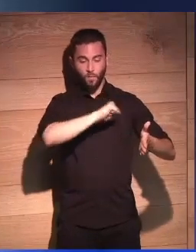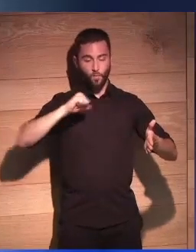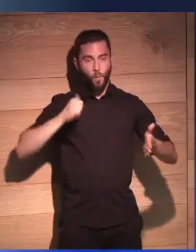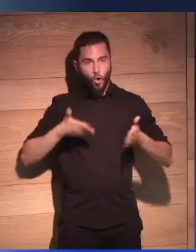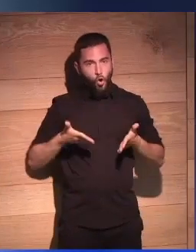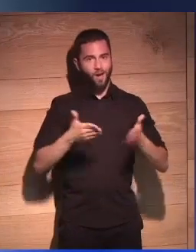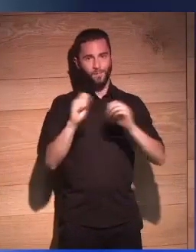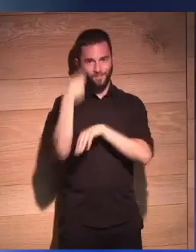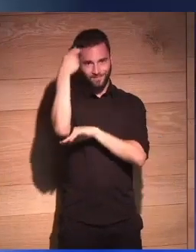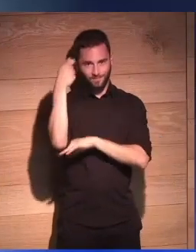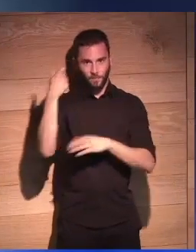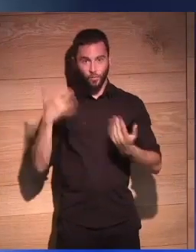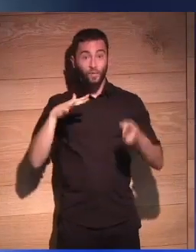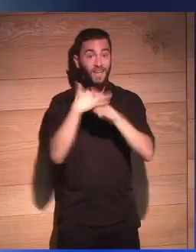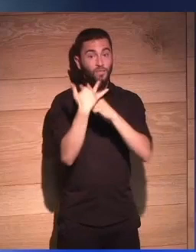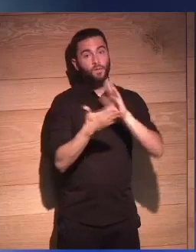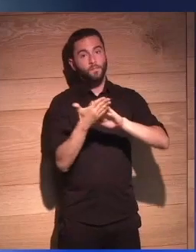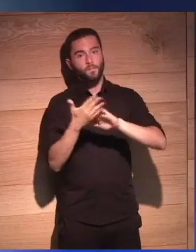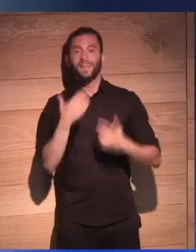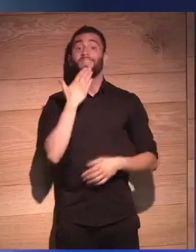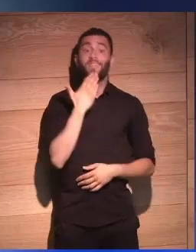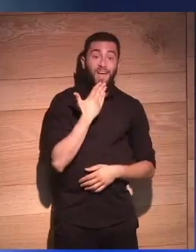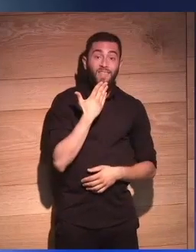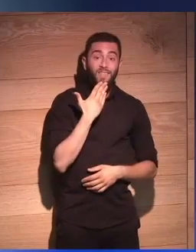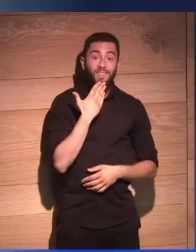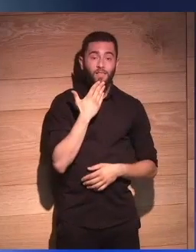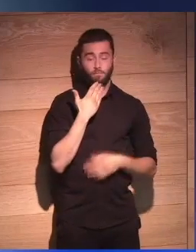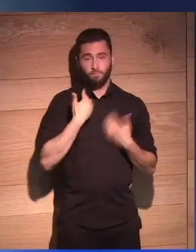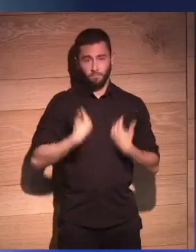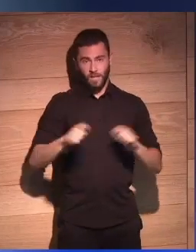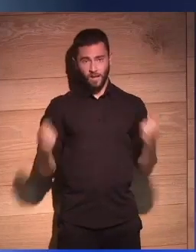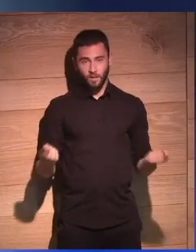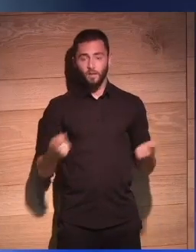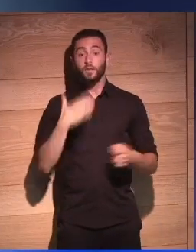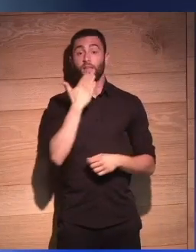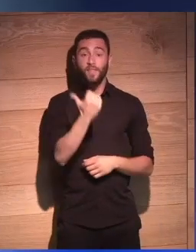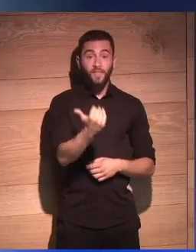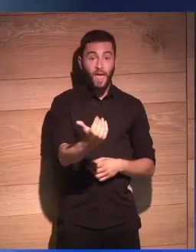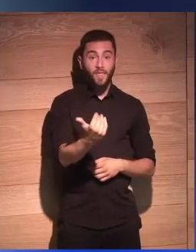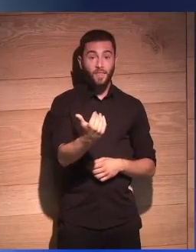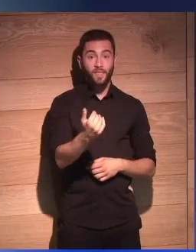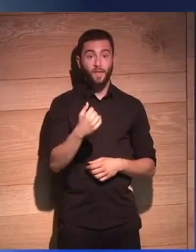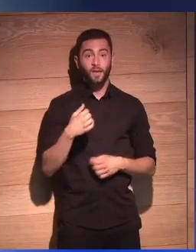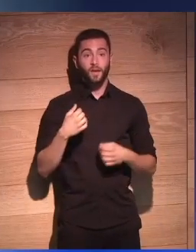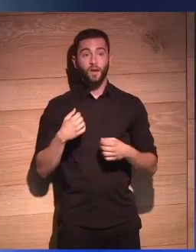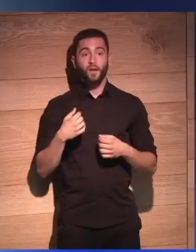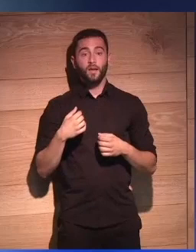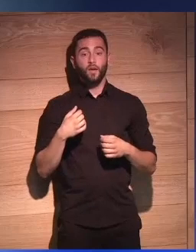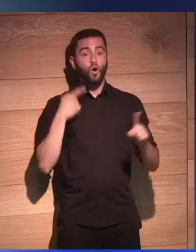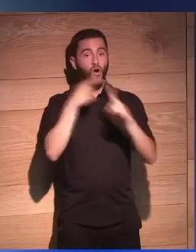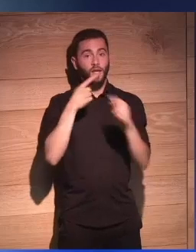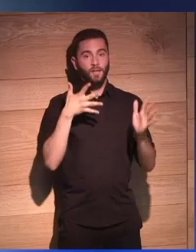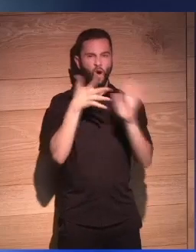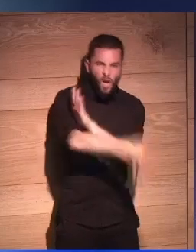yo creo que vamos hacia una situación en la cual la edad cronológica irá perdiendo su poder de definirnos